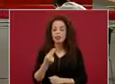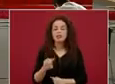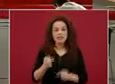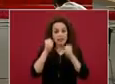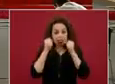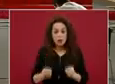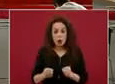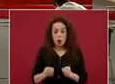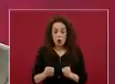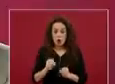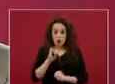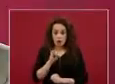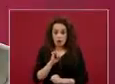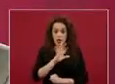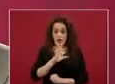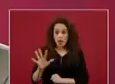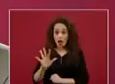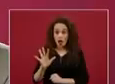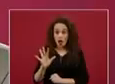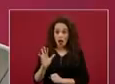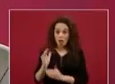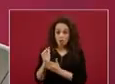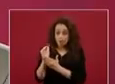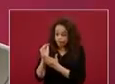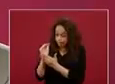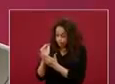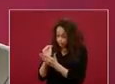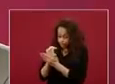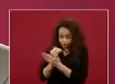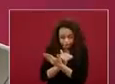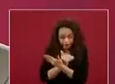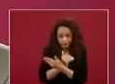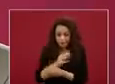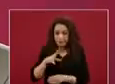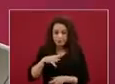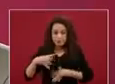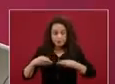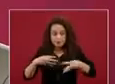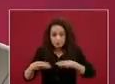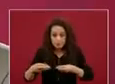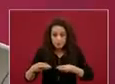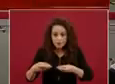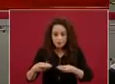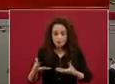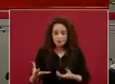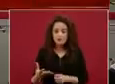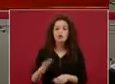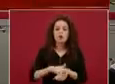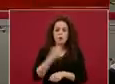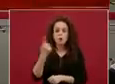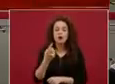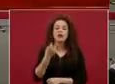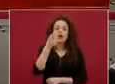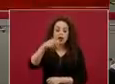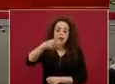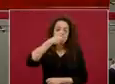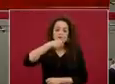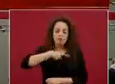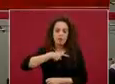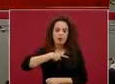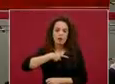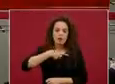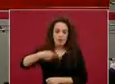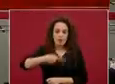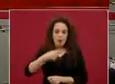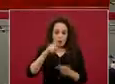la transmisión llega a un punto mínimo, y justamente por lo que indica su segunda pregunta, porque estamos empezando la temporada de